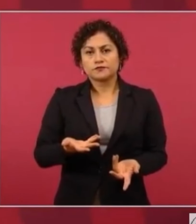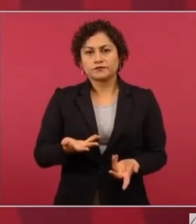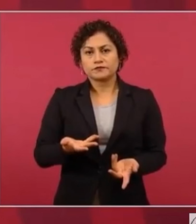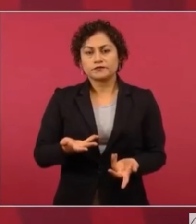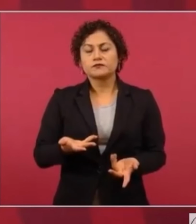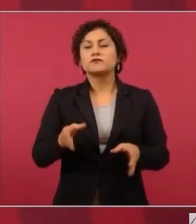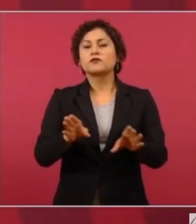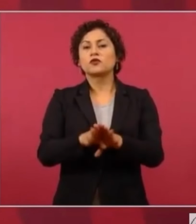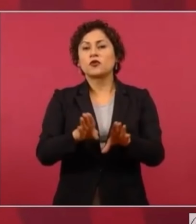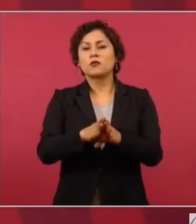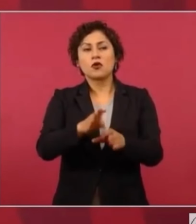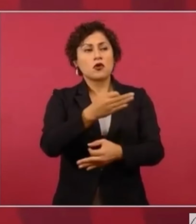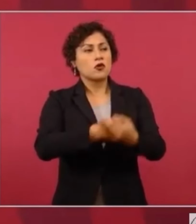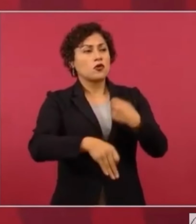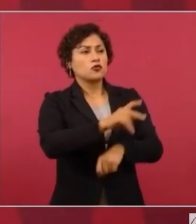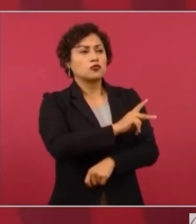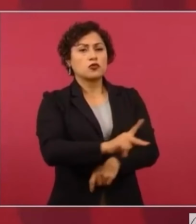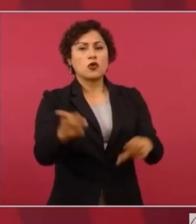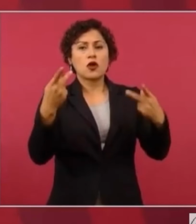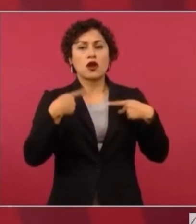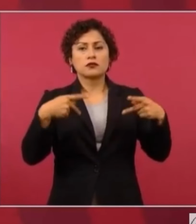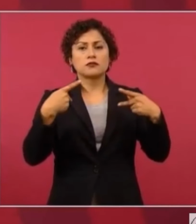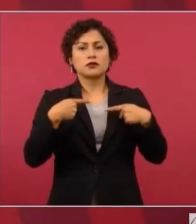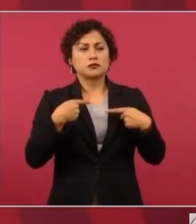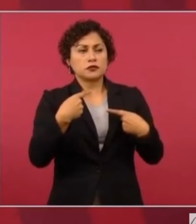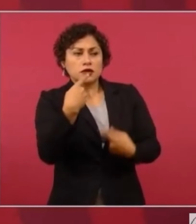los ciudadanos, como actúa el pueblo.